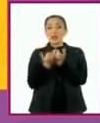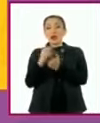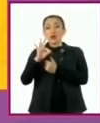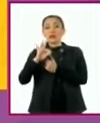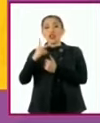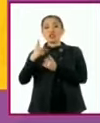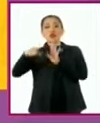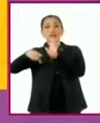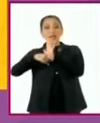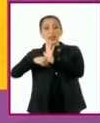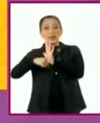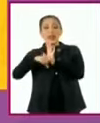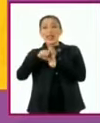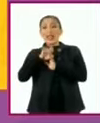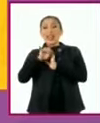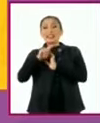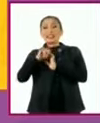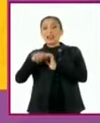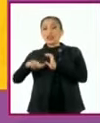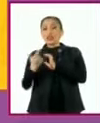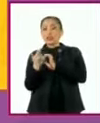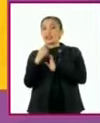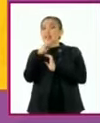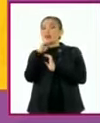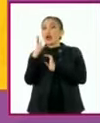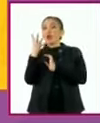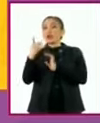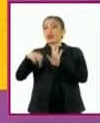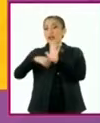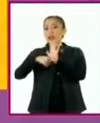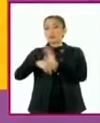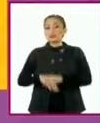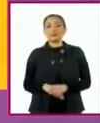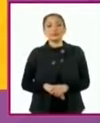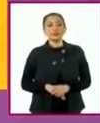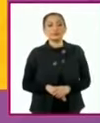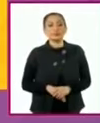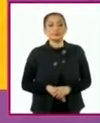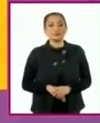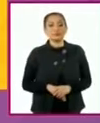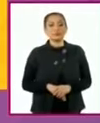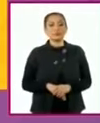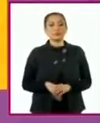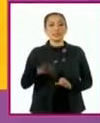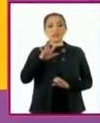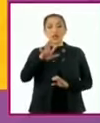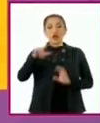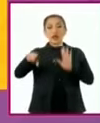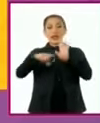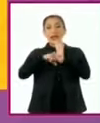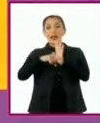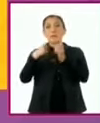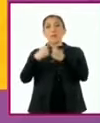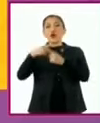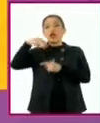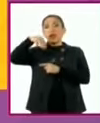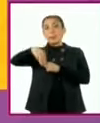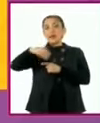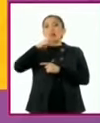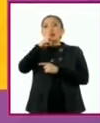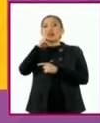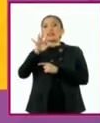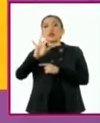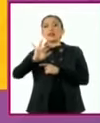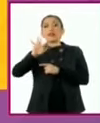48 negativa entre 12 igual a 4 negativo. 5 negativo por M es igual